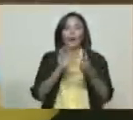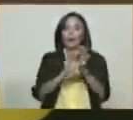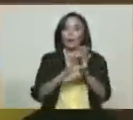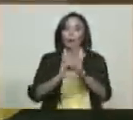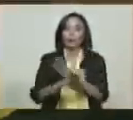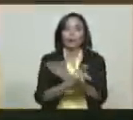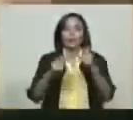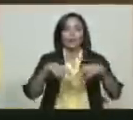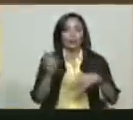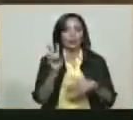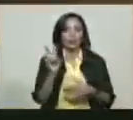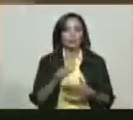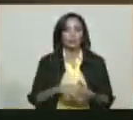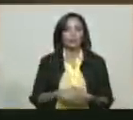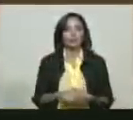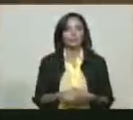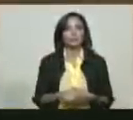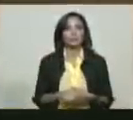República.